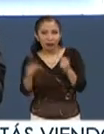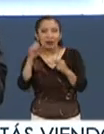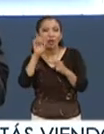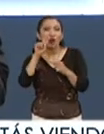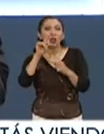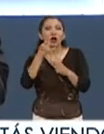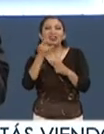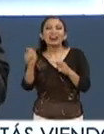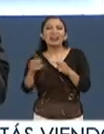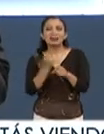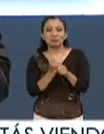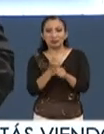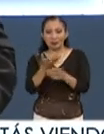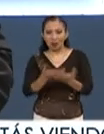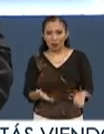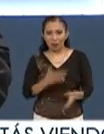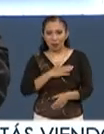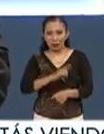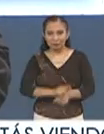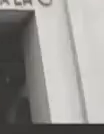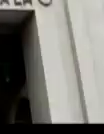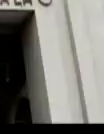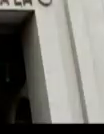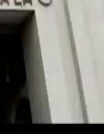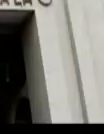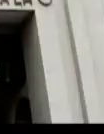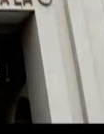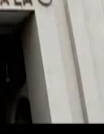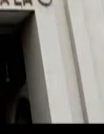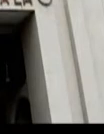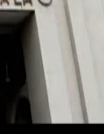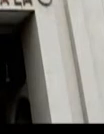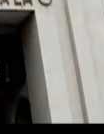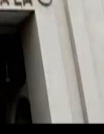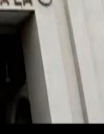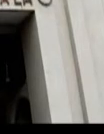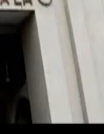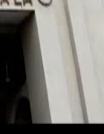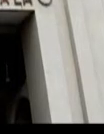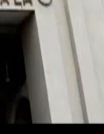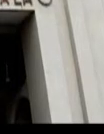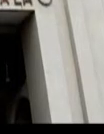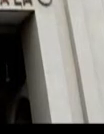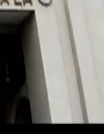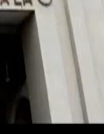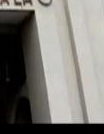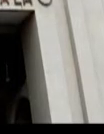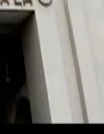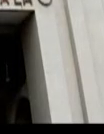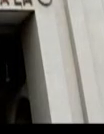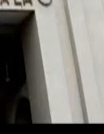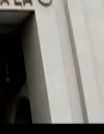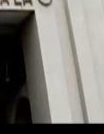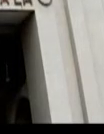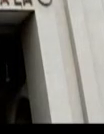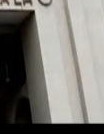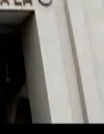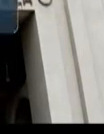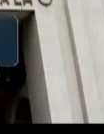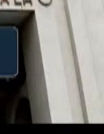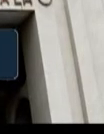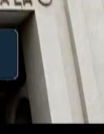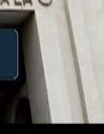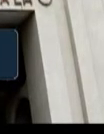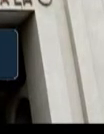Eduardo Gaitán y el reporte que nos tiene. Lalo, buen día. Así es, Jorge, qué gusto saludarte, Ana Cristina, amigos de Interfaz, muy